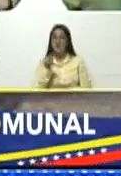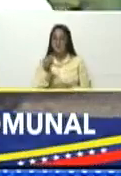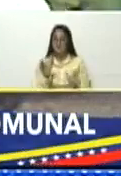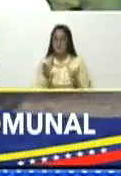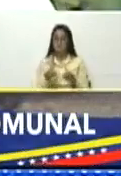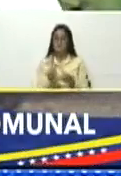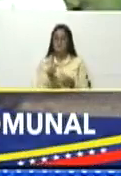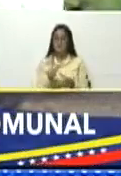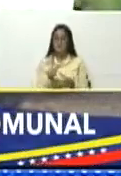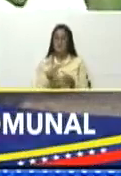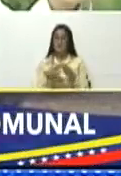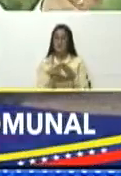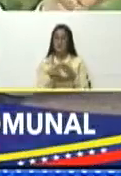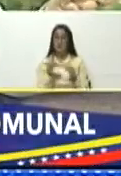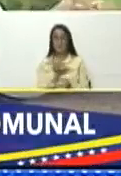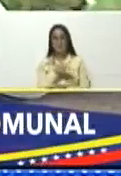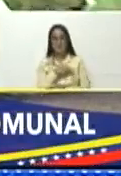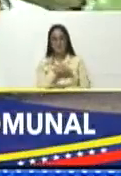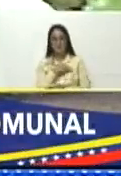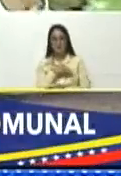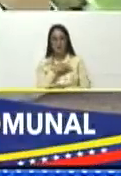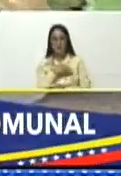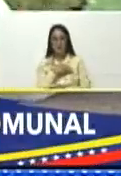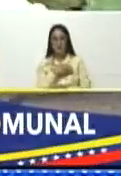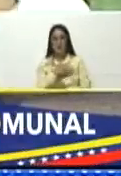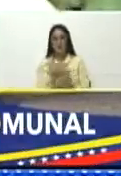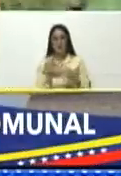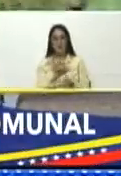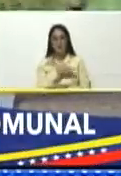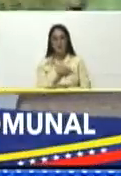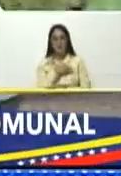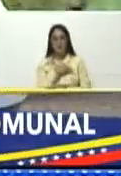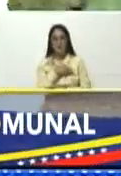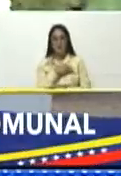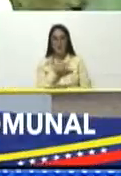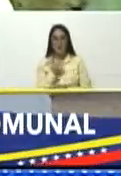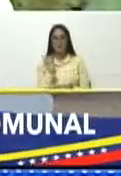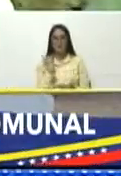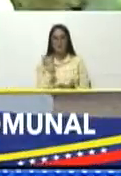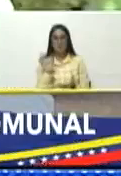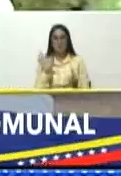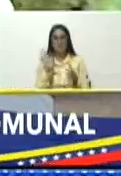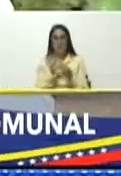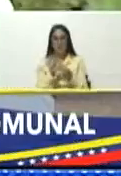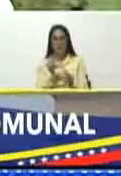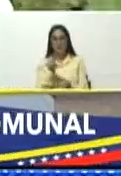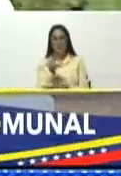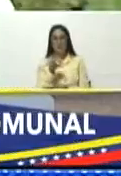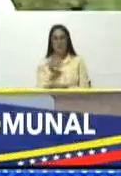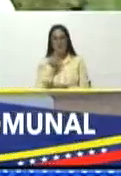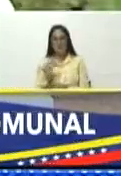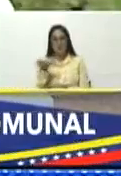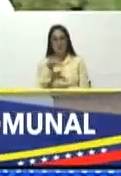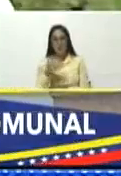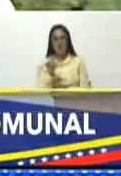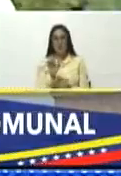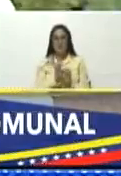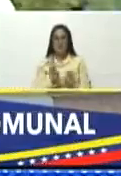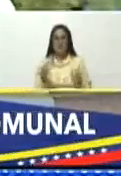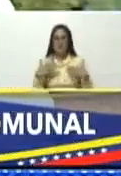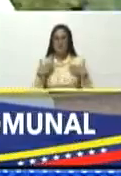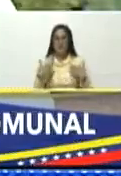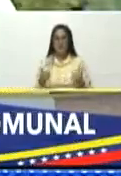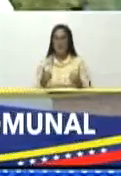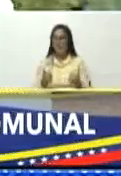epicentro para que todas las misiones y las grandes misiones lleguen a la población y la población tenga educación,